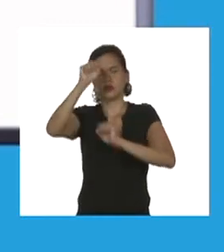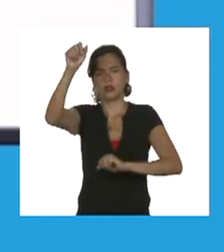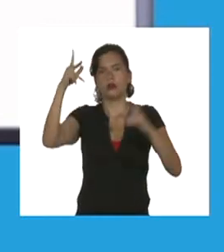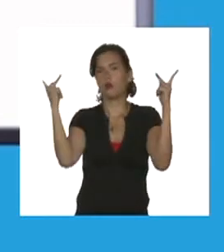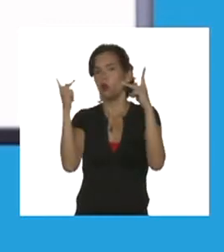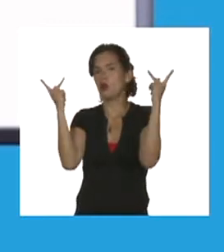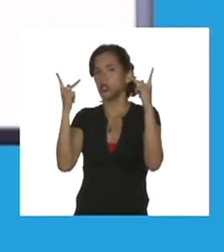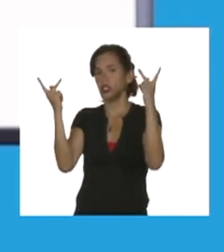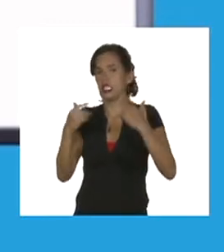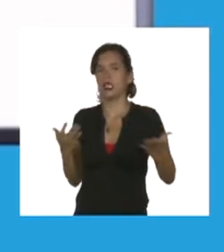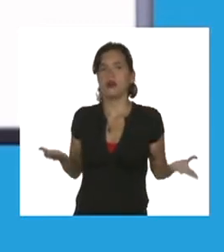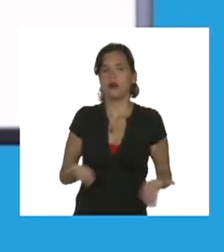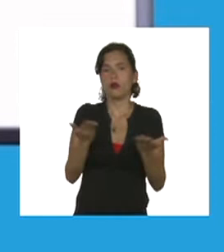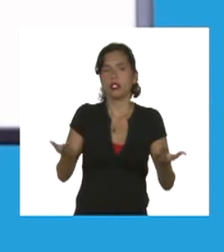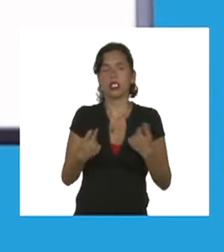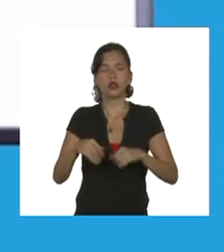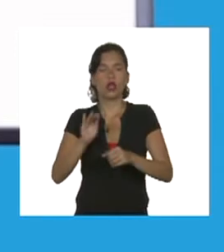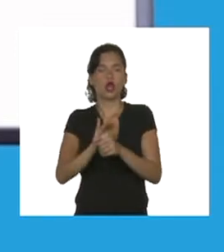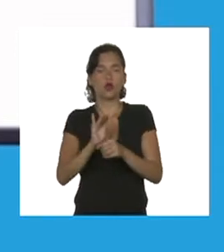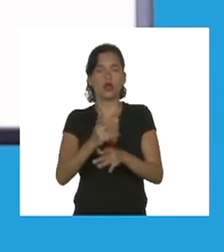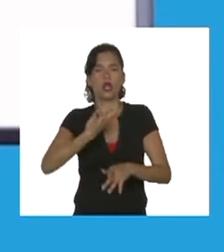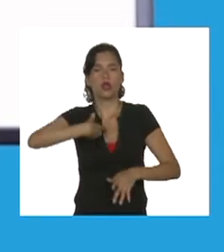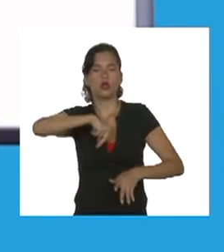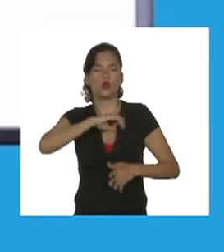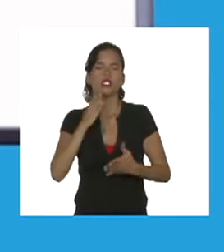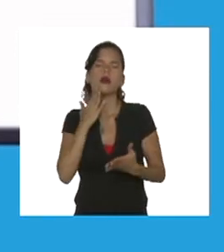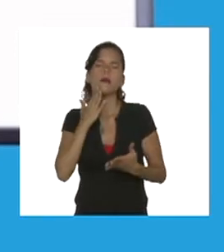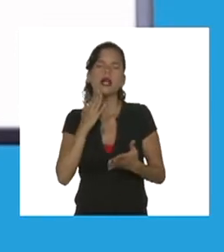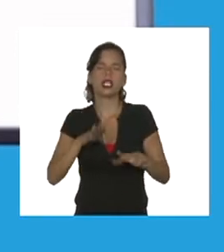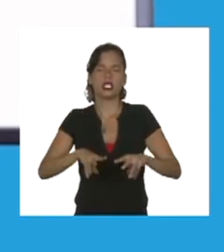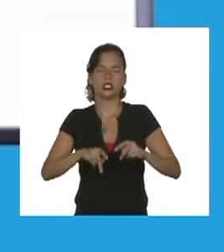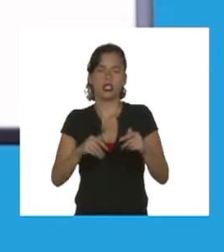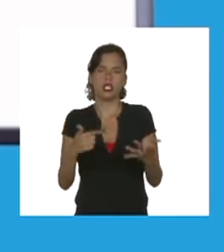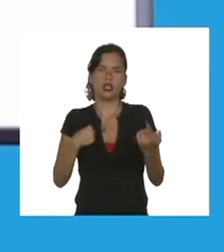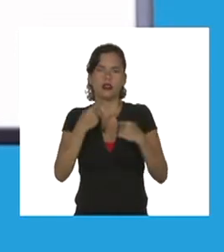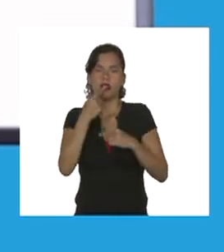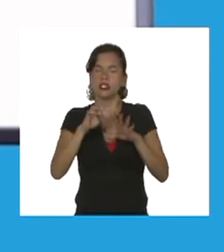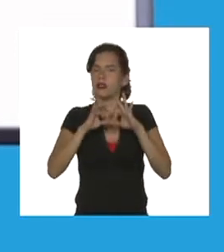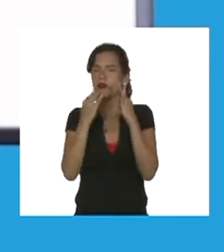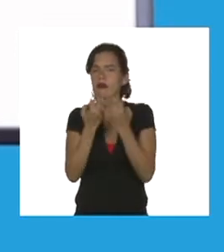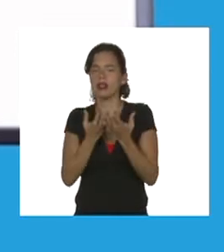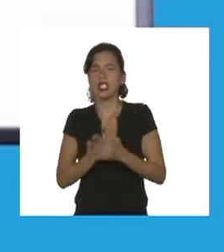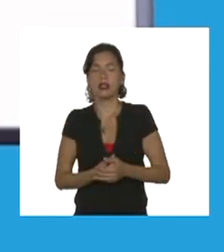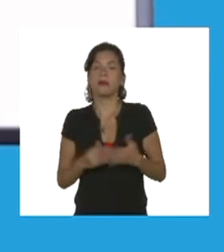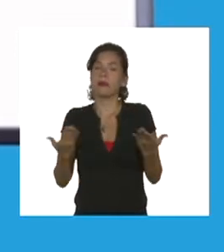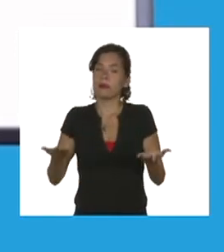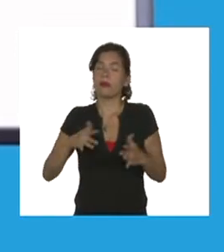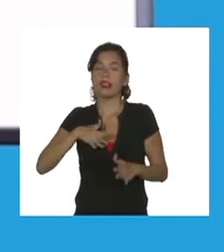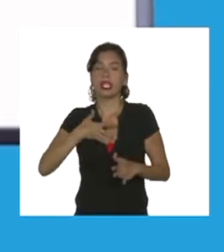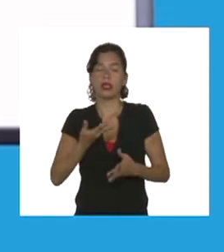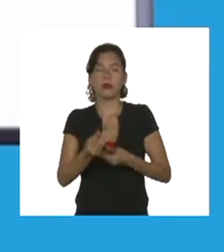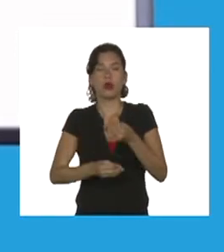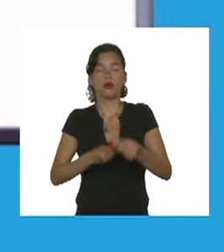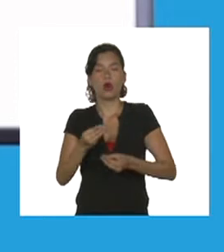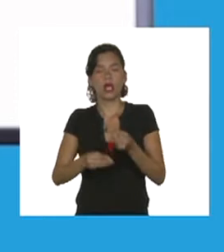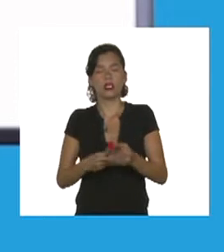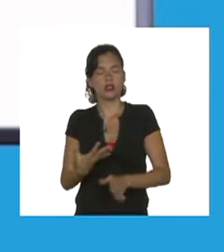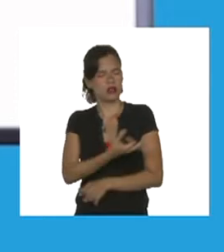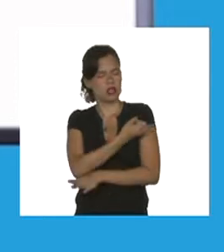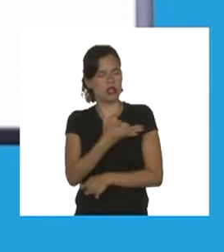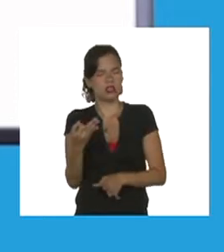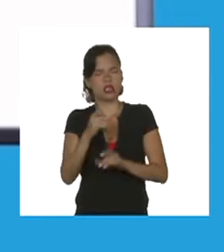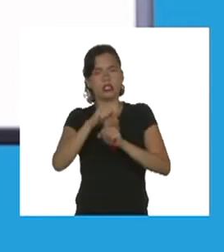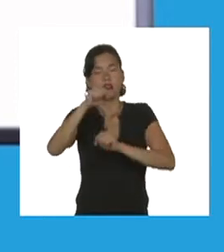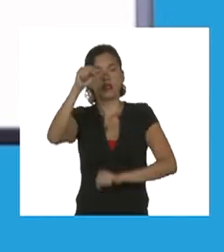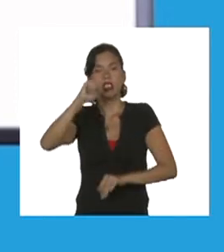publicitario fomentando el cuidado de nuestra madre tierra. Es decir, familia, que podemos elaborar un excelente afiche